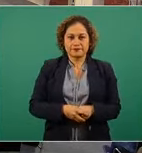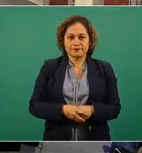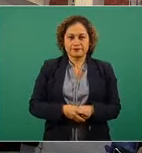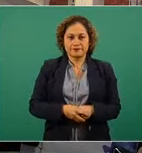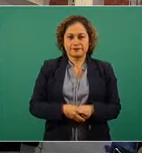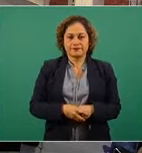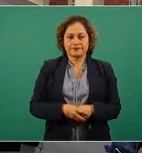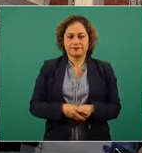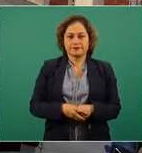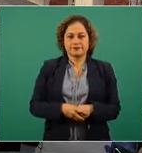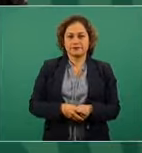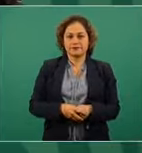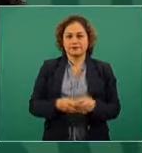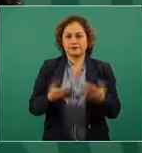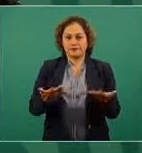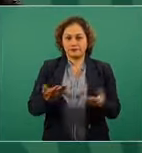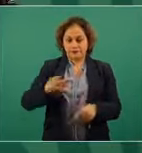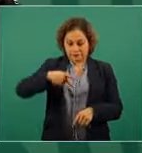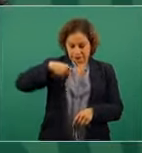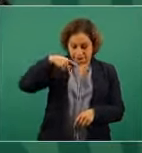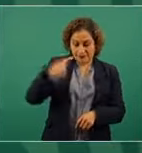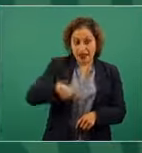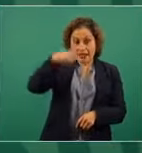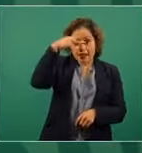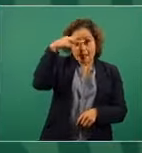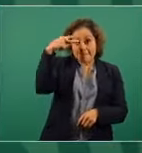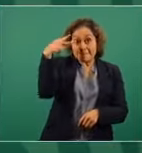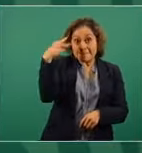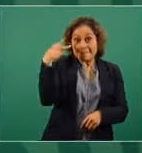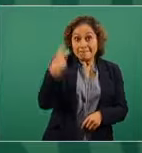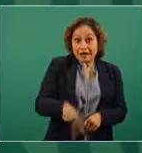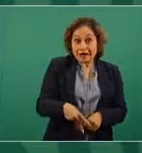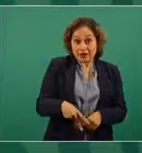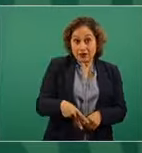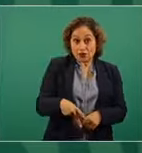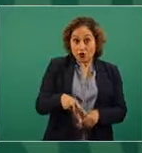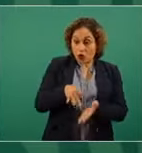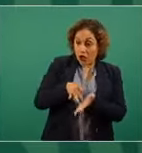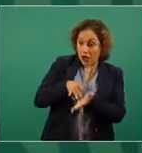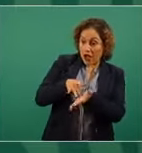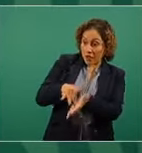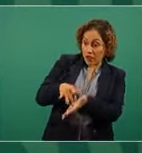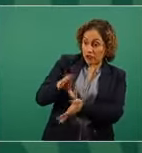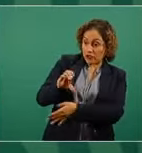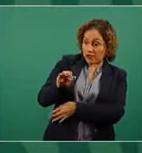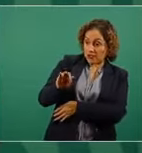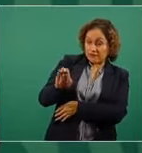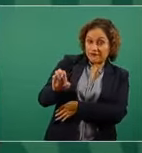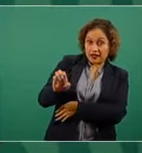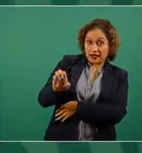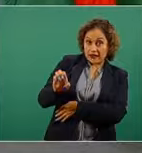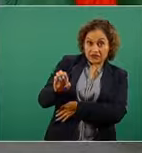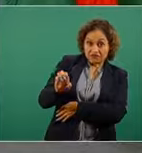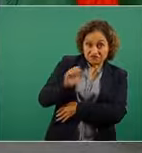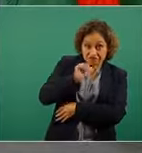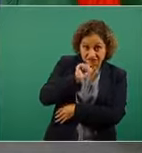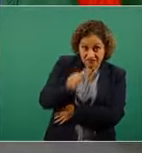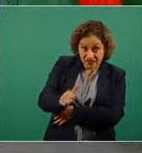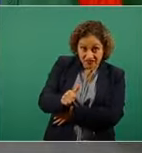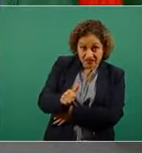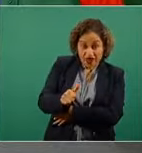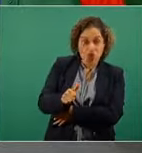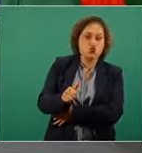nosotros no fortalecemos a la Comisión Federal de Electricidad, no vamos a poder